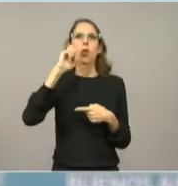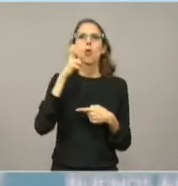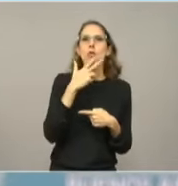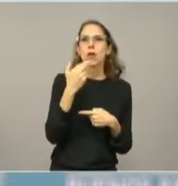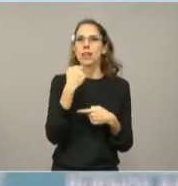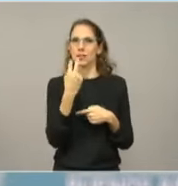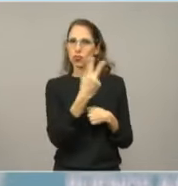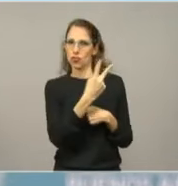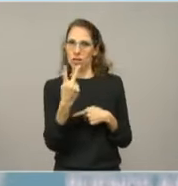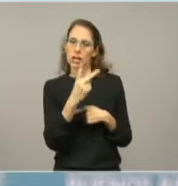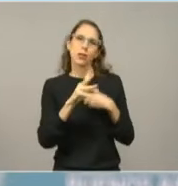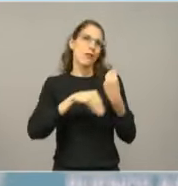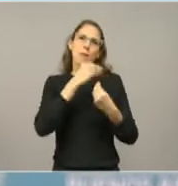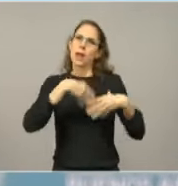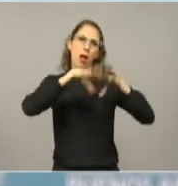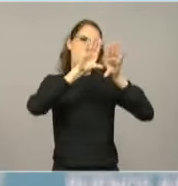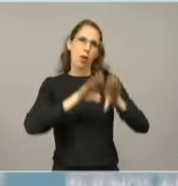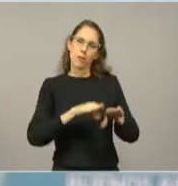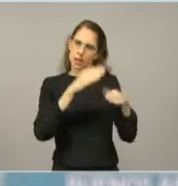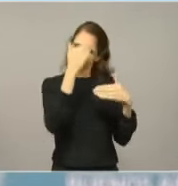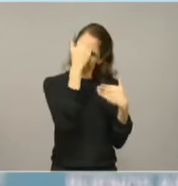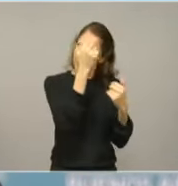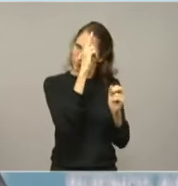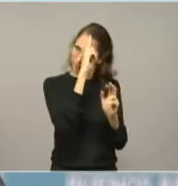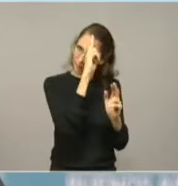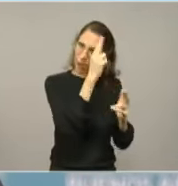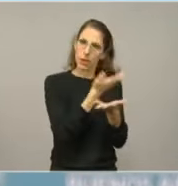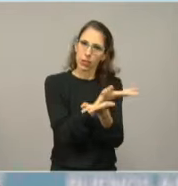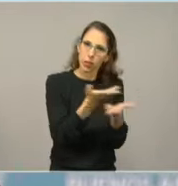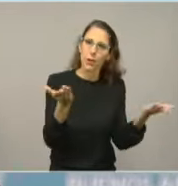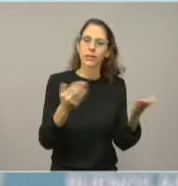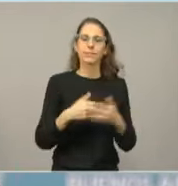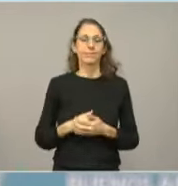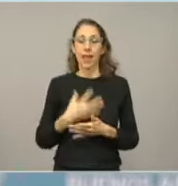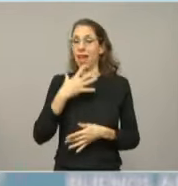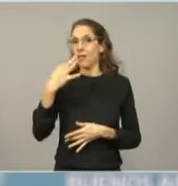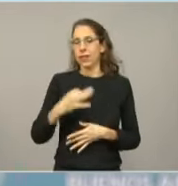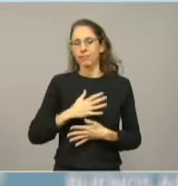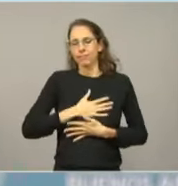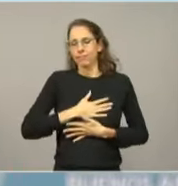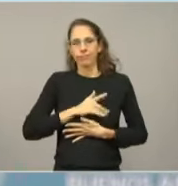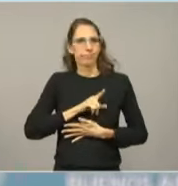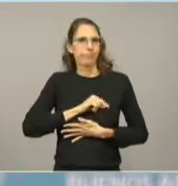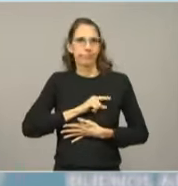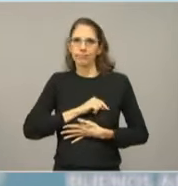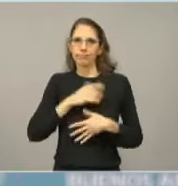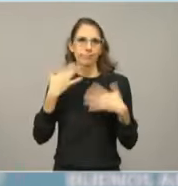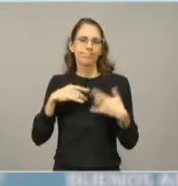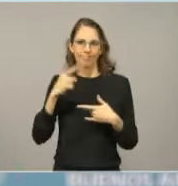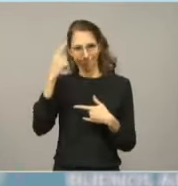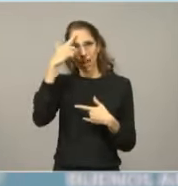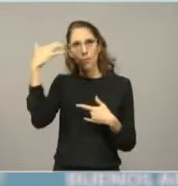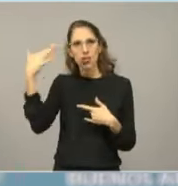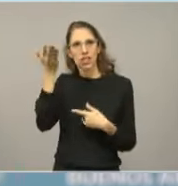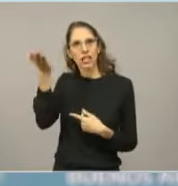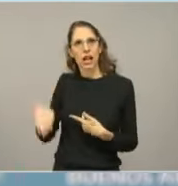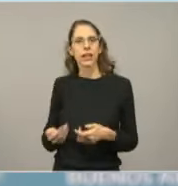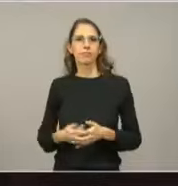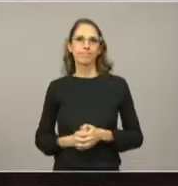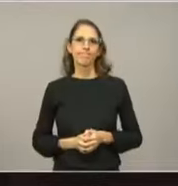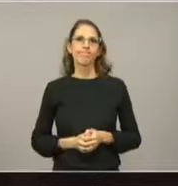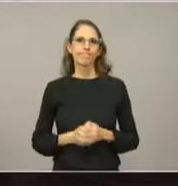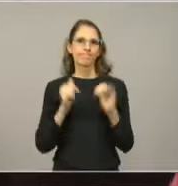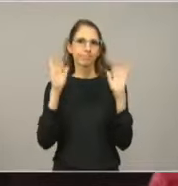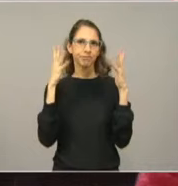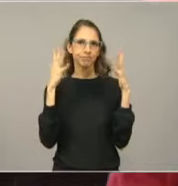bueno a toda su familia y y todos sus amigos así que bueno eso lamentamos muchísimo la vamos a la vamos a extrañar mucho la vamos a